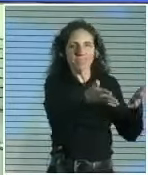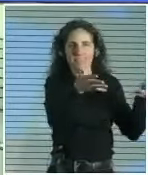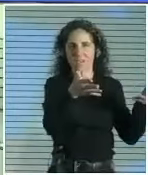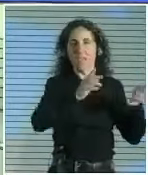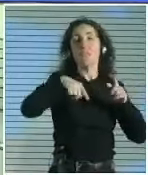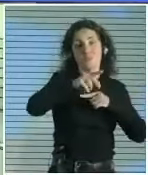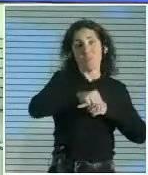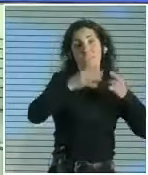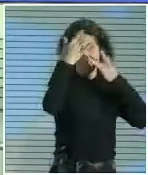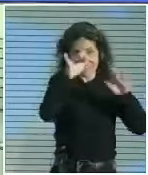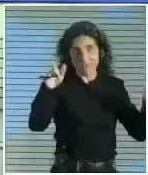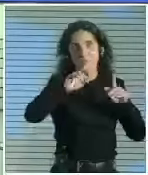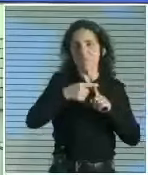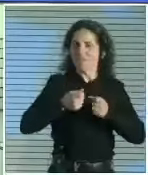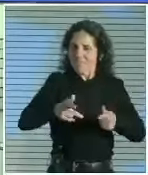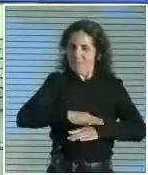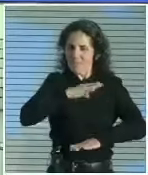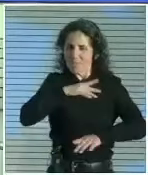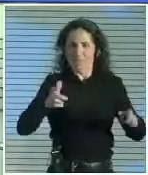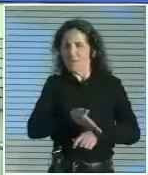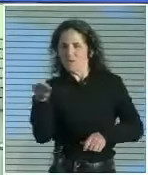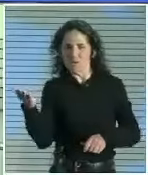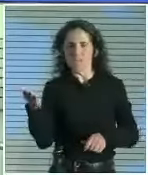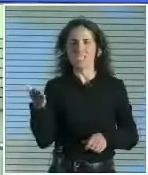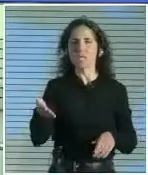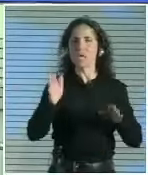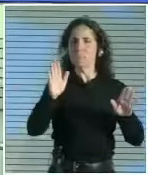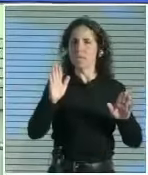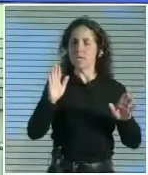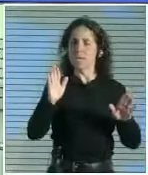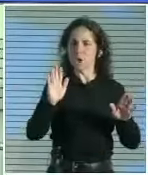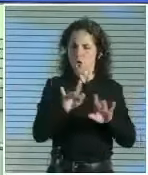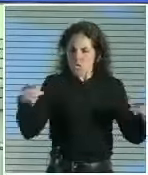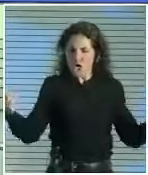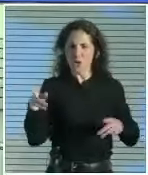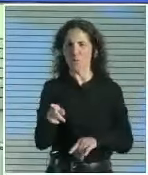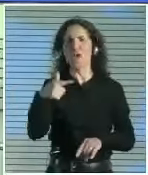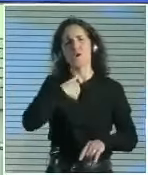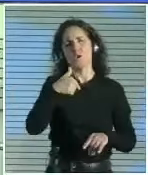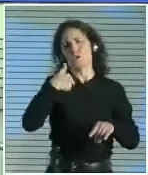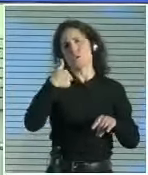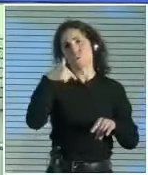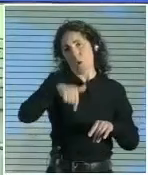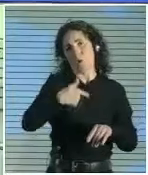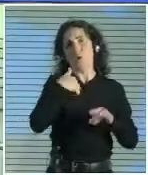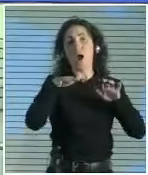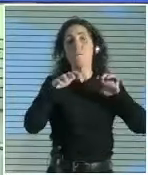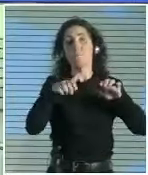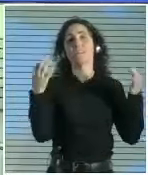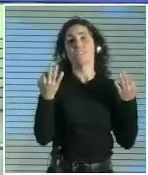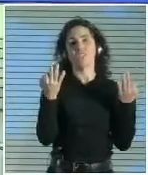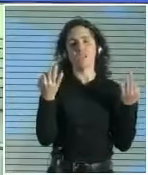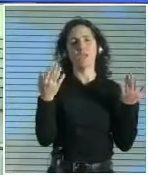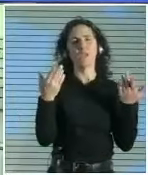y capacitar a la gente, pero capacitar en los dos sentidos. Yo hoy he aprendido, ya la última de